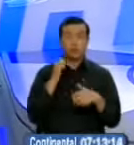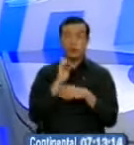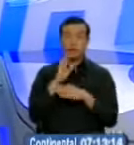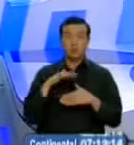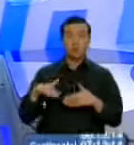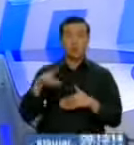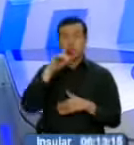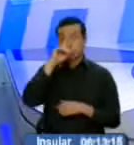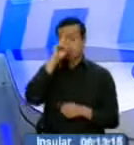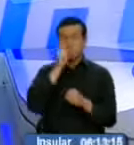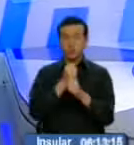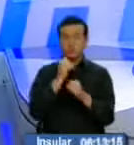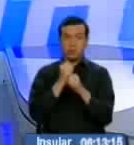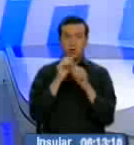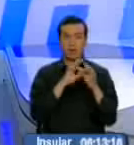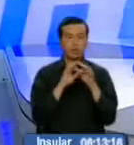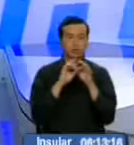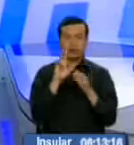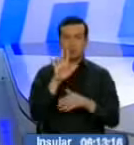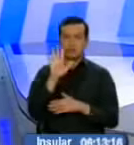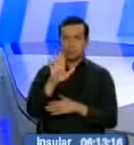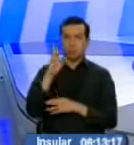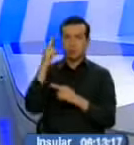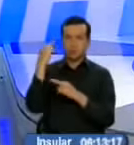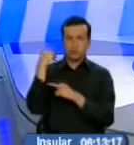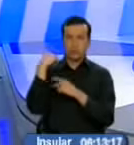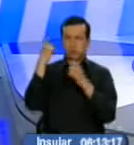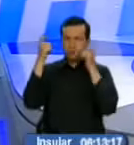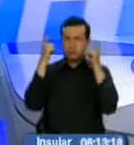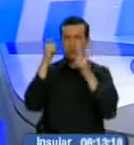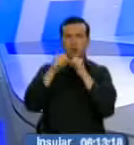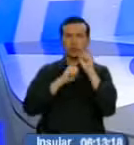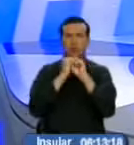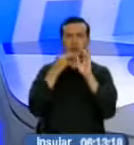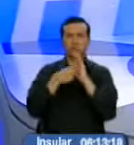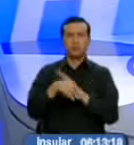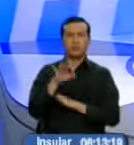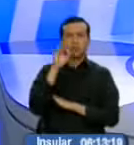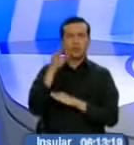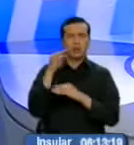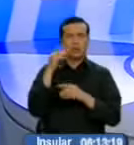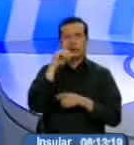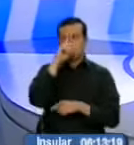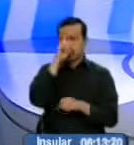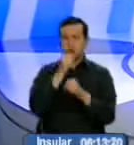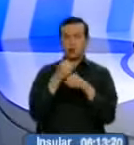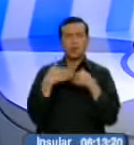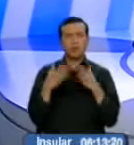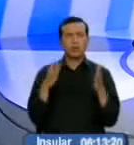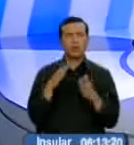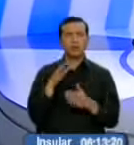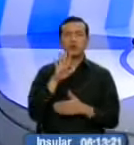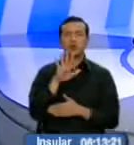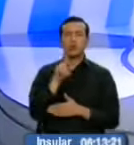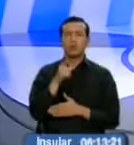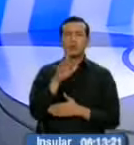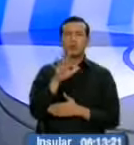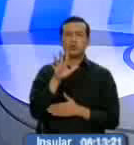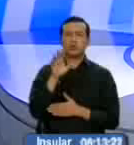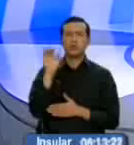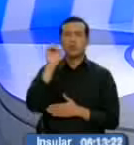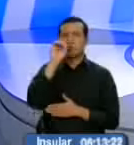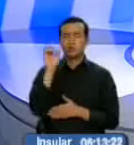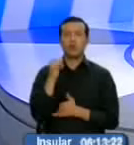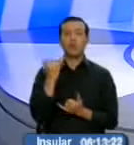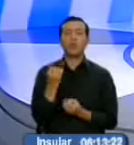es el empleo. Cuando Alianza País tomó el poder en el año 2006, el empleo abierto era de 5.0%. Hoy bordea